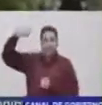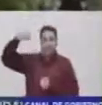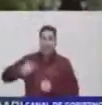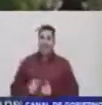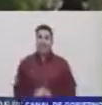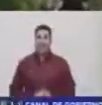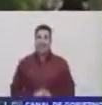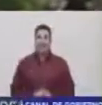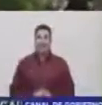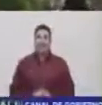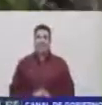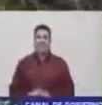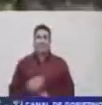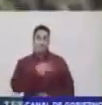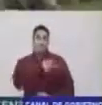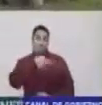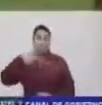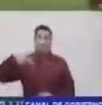sotufil.